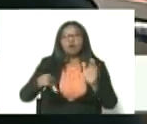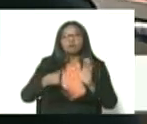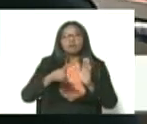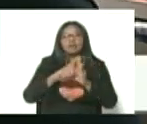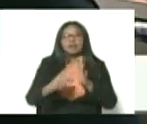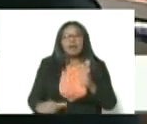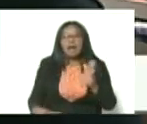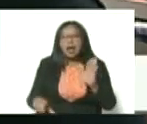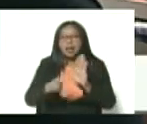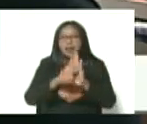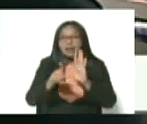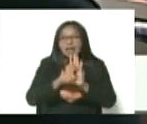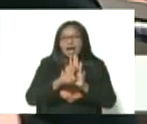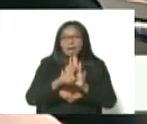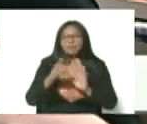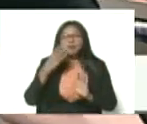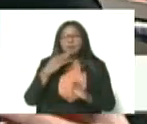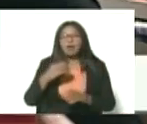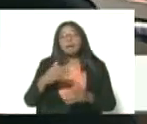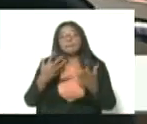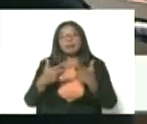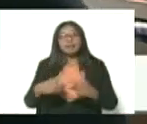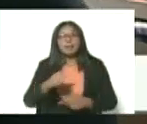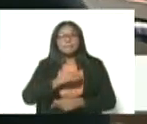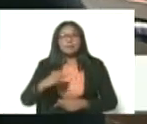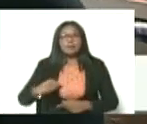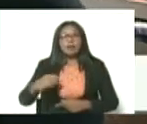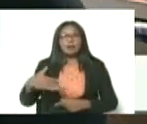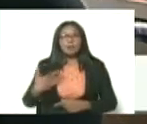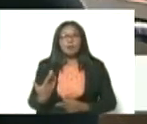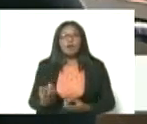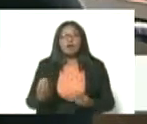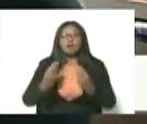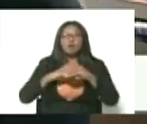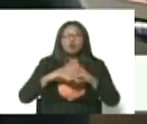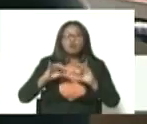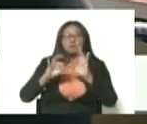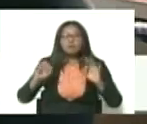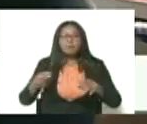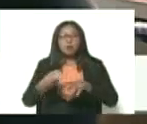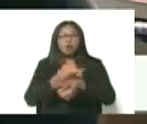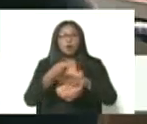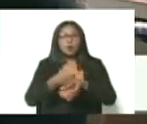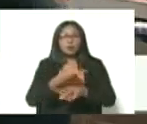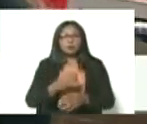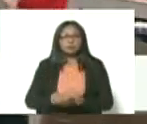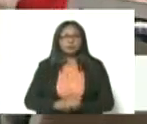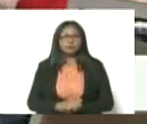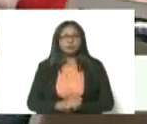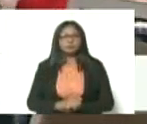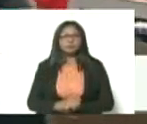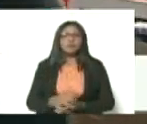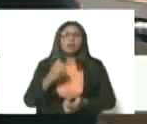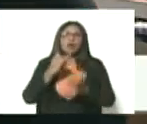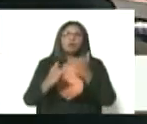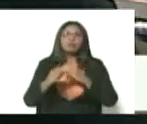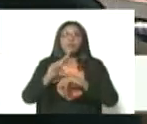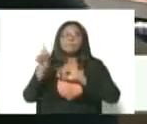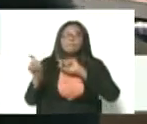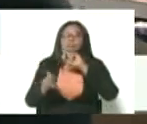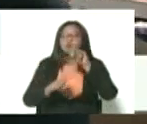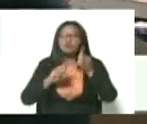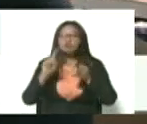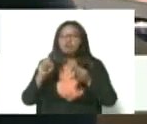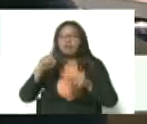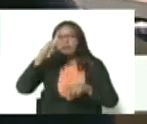que pudiesen traer las vacunas en paralelo con el gobierno. La última pregunta es que desde el